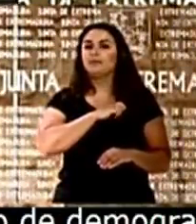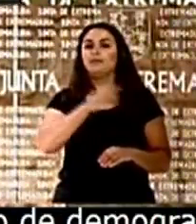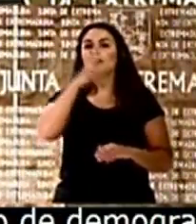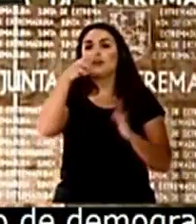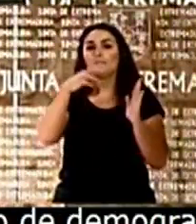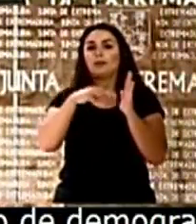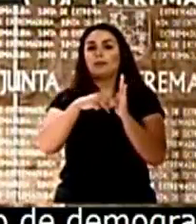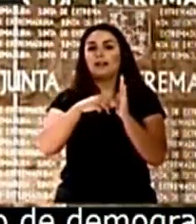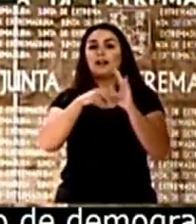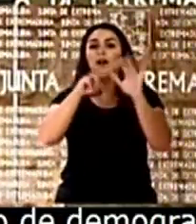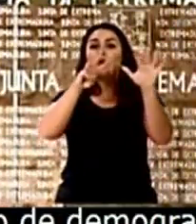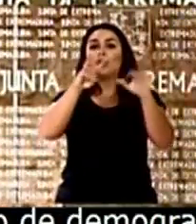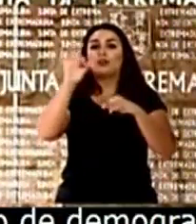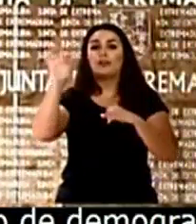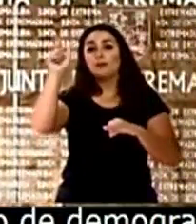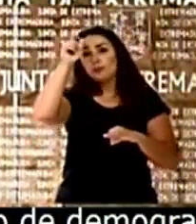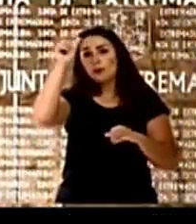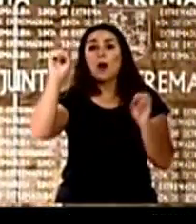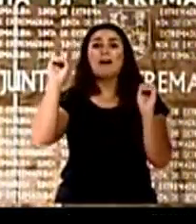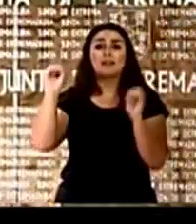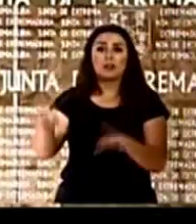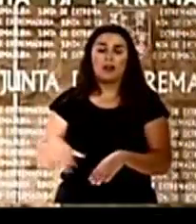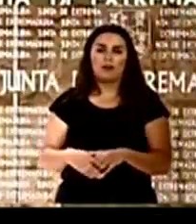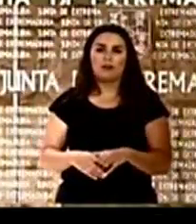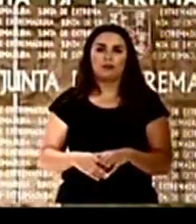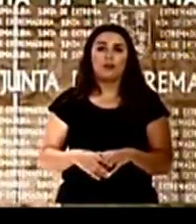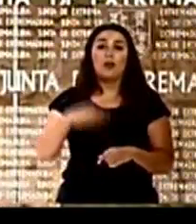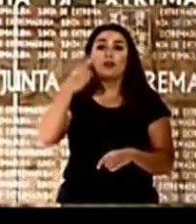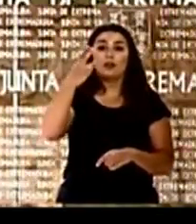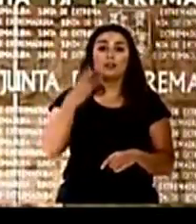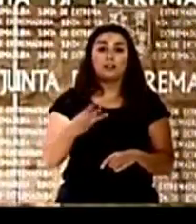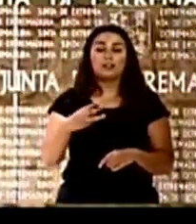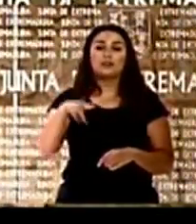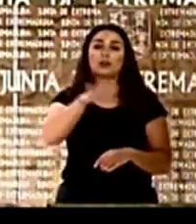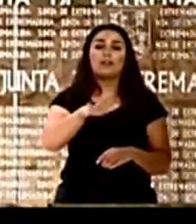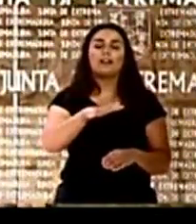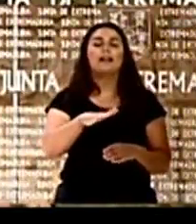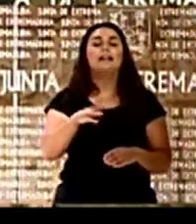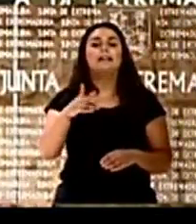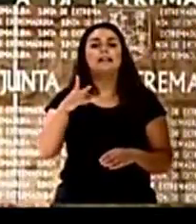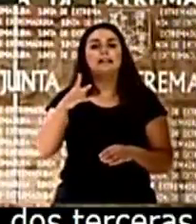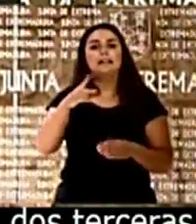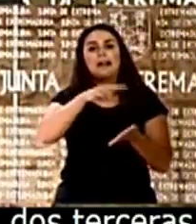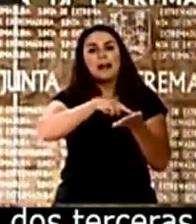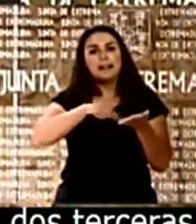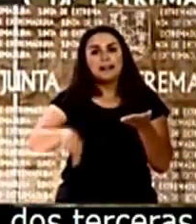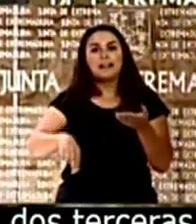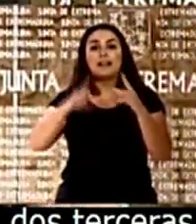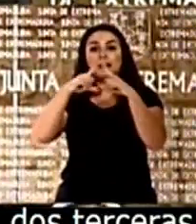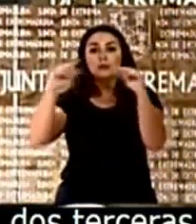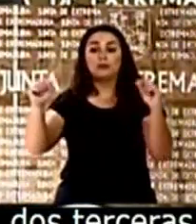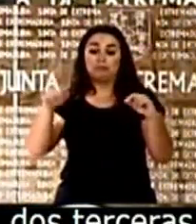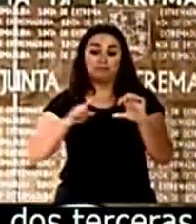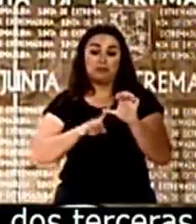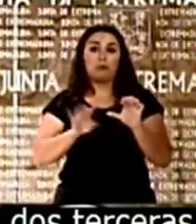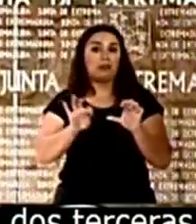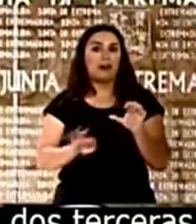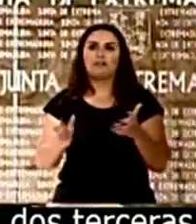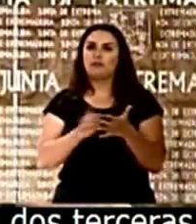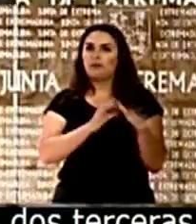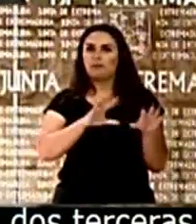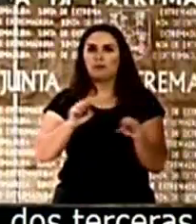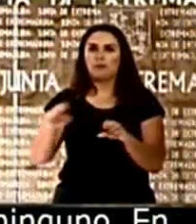2.800 pueblos abandonados. 2/3 partes se encuentran en Galicia y en Asturias. En Extremadura, ninguno. En España encontramos